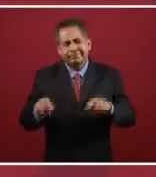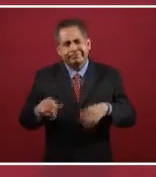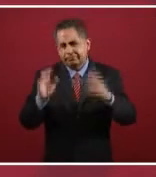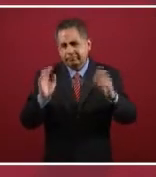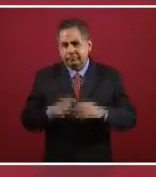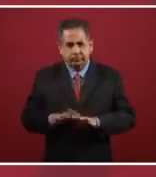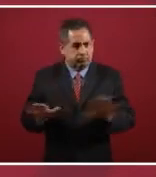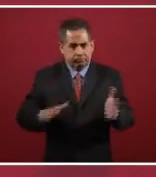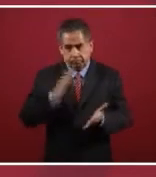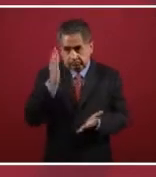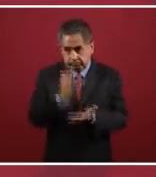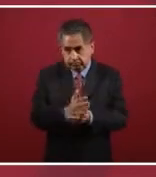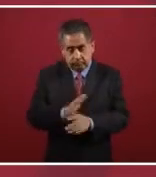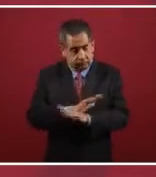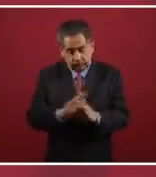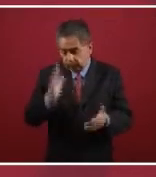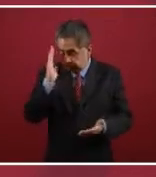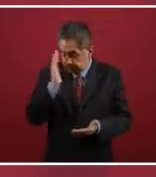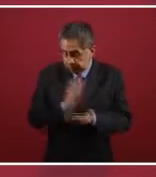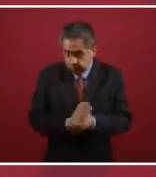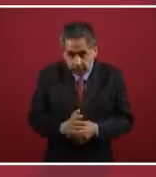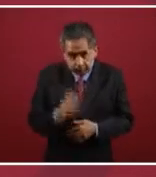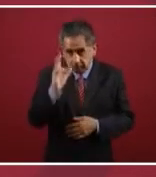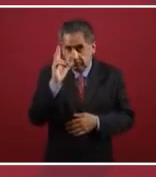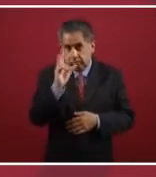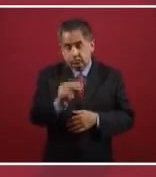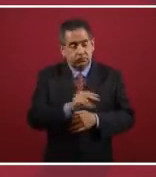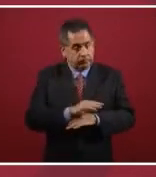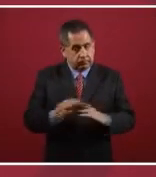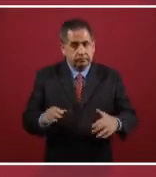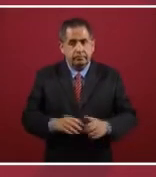pero ahora ya no vale nada de eso